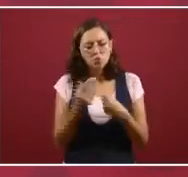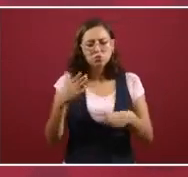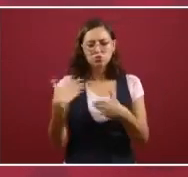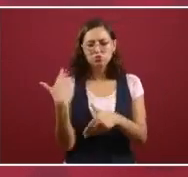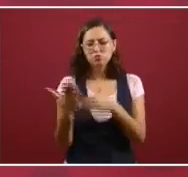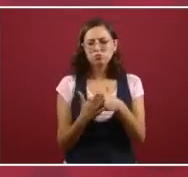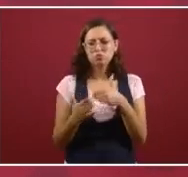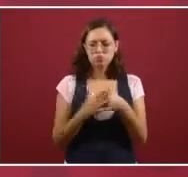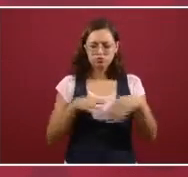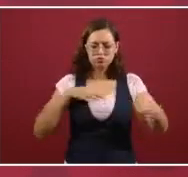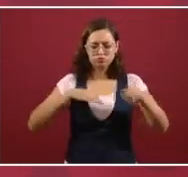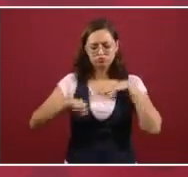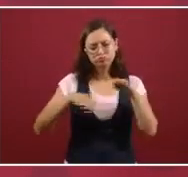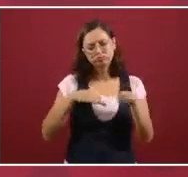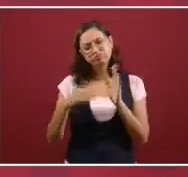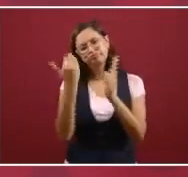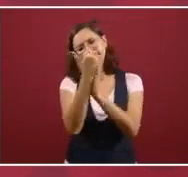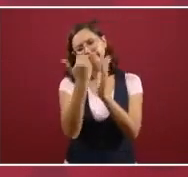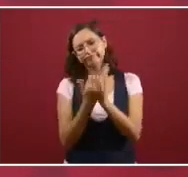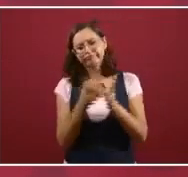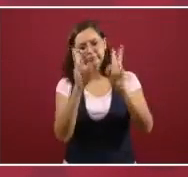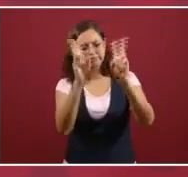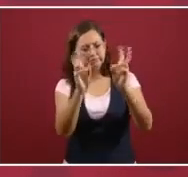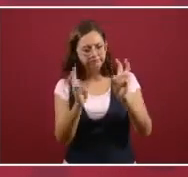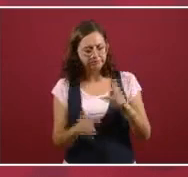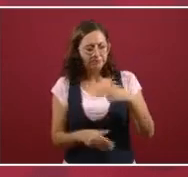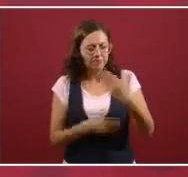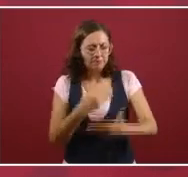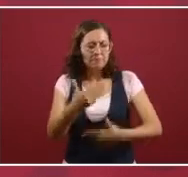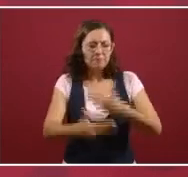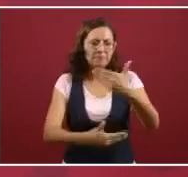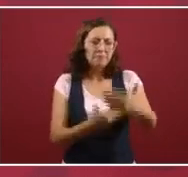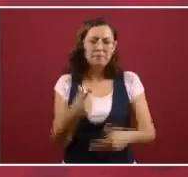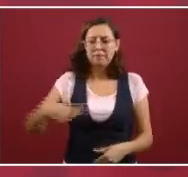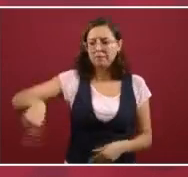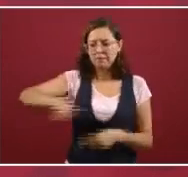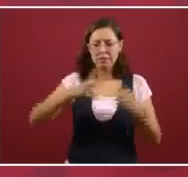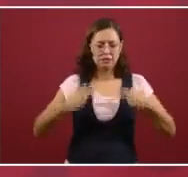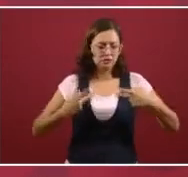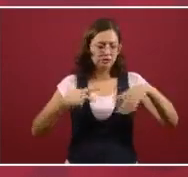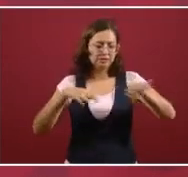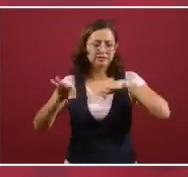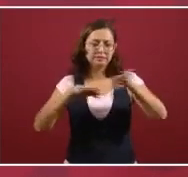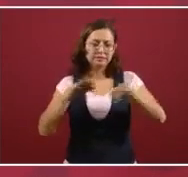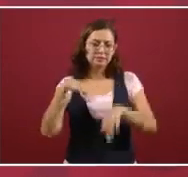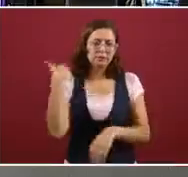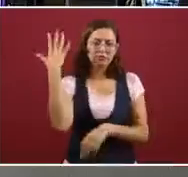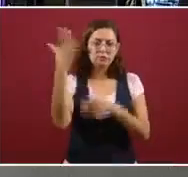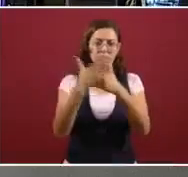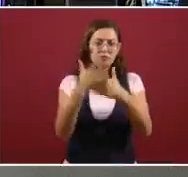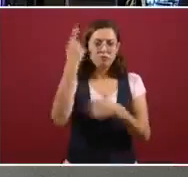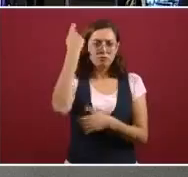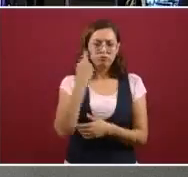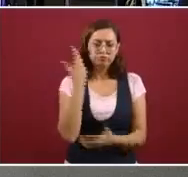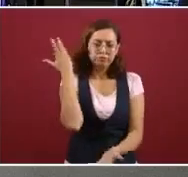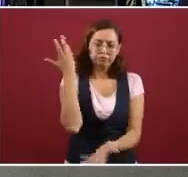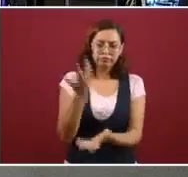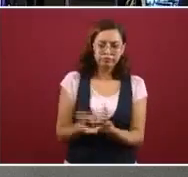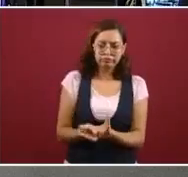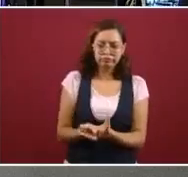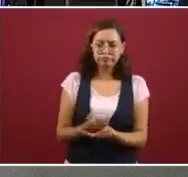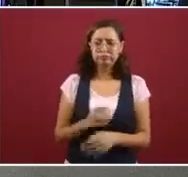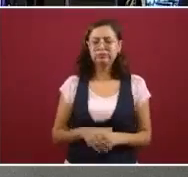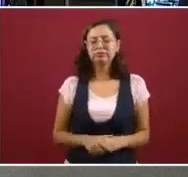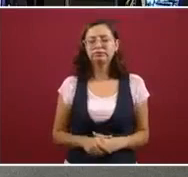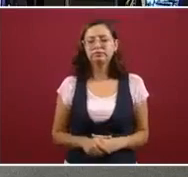en una agenda que nos permita ir garantizando un mejor retiro para los trabajadores mexicanos. Si le parece bien, presidente,